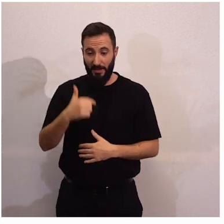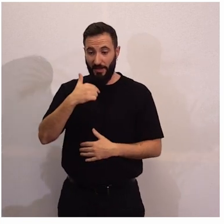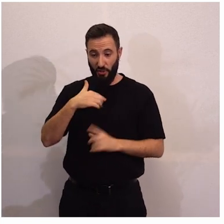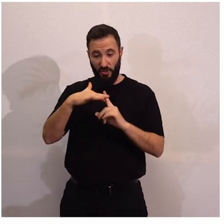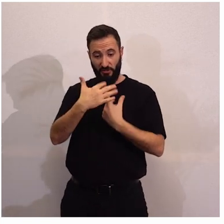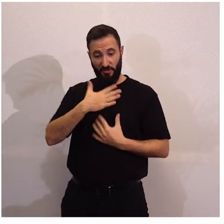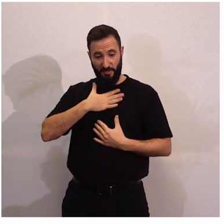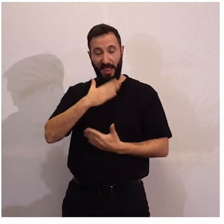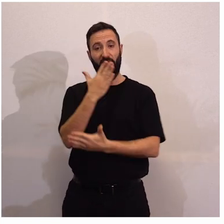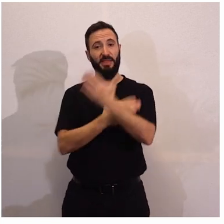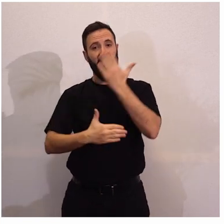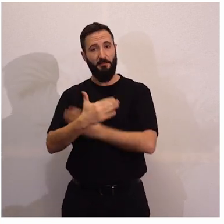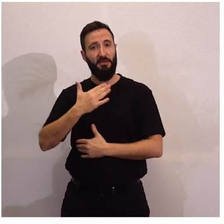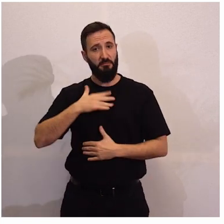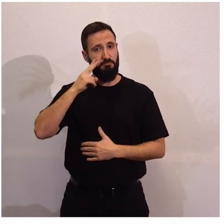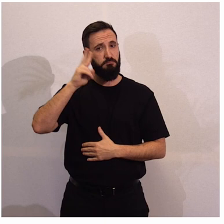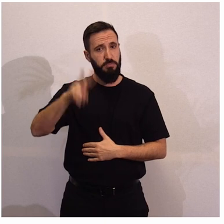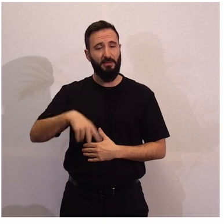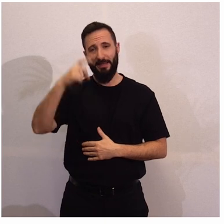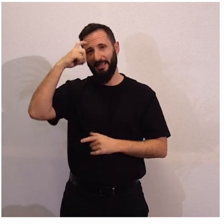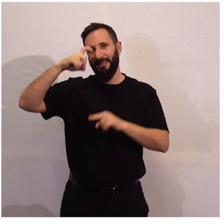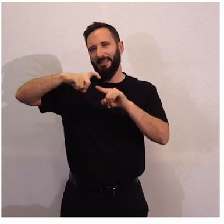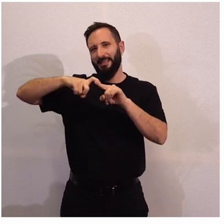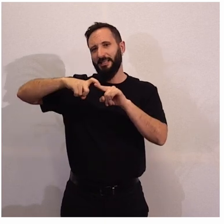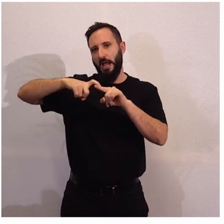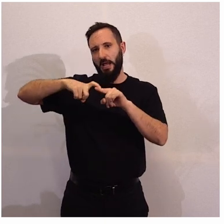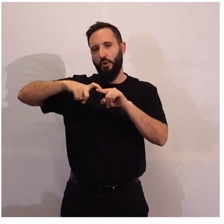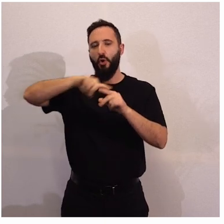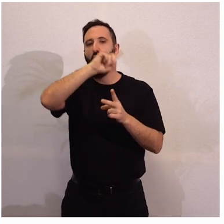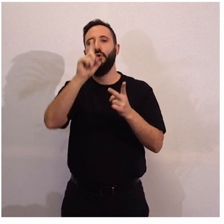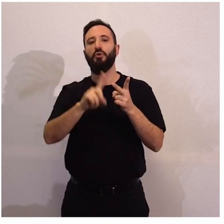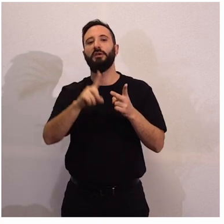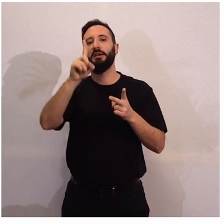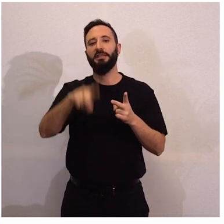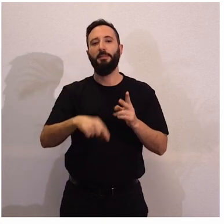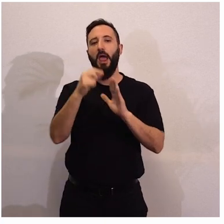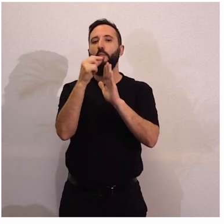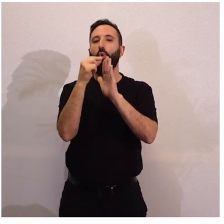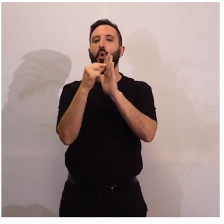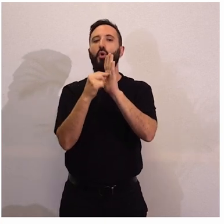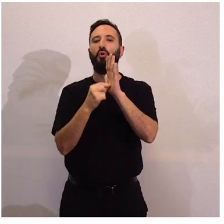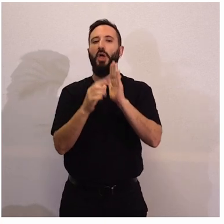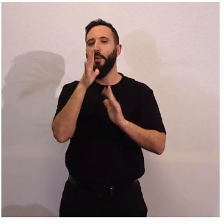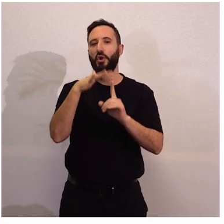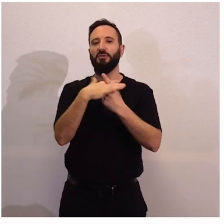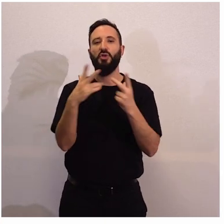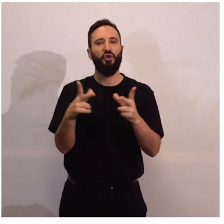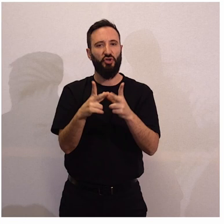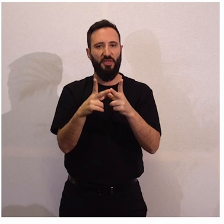soy discapacitada, por un lado psíquicamente. Por otro lado, también tengo puntuación por mi situación